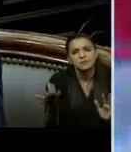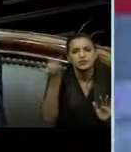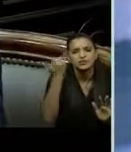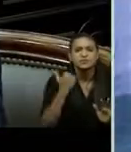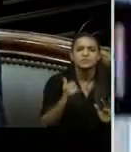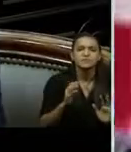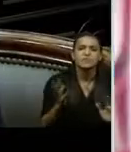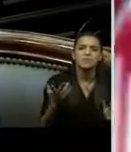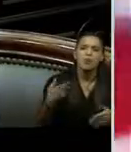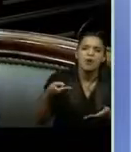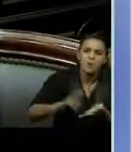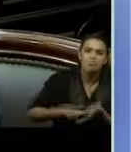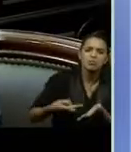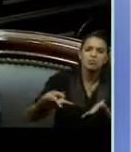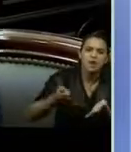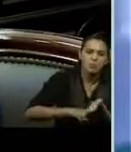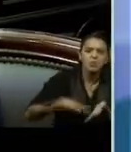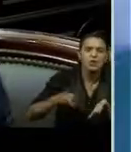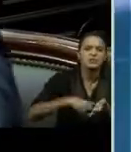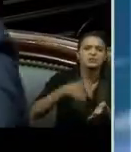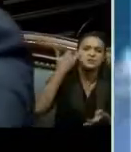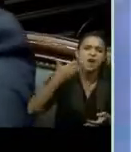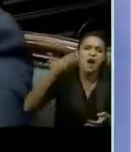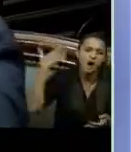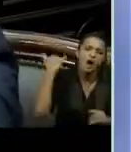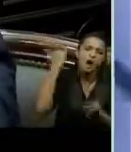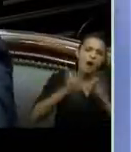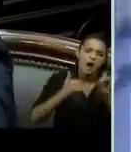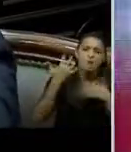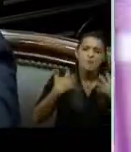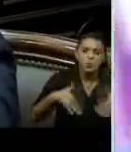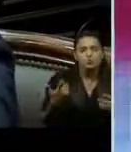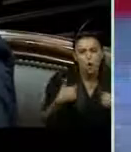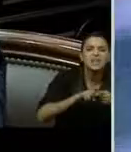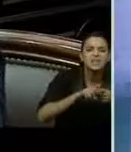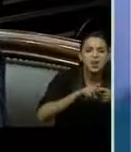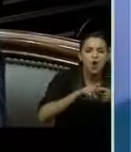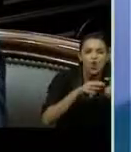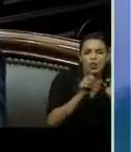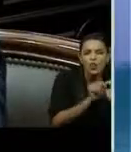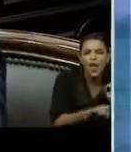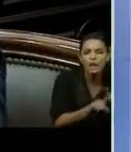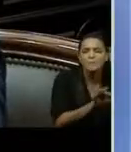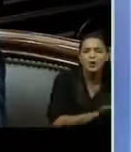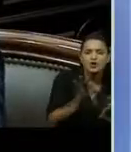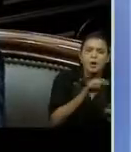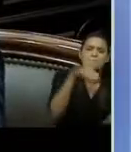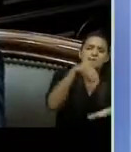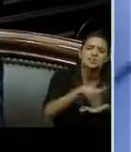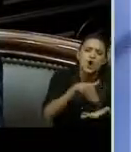a trabajar los legisladores de Cambiemos, ¿no? ¿Y qué adujeron los legisladores de Frente por el Cambio para no bajar,